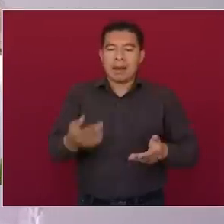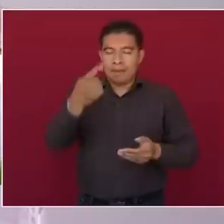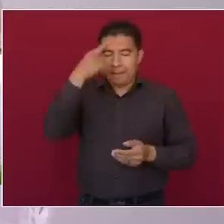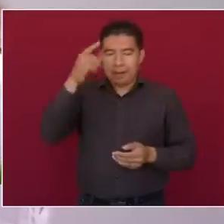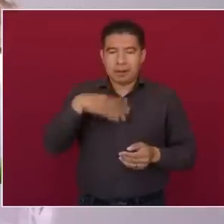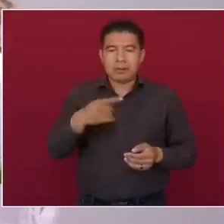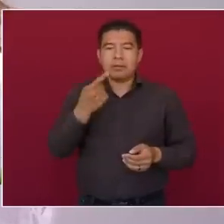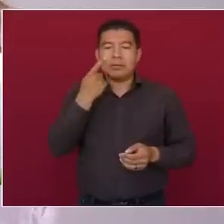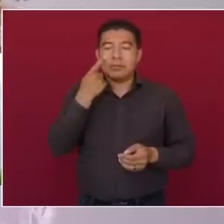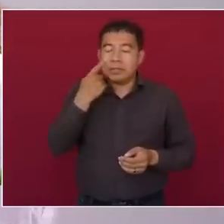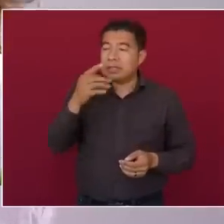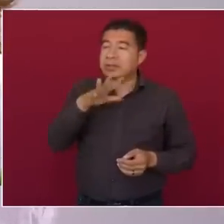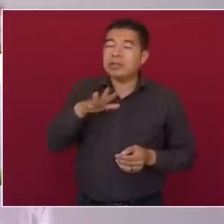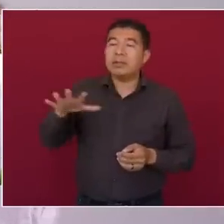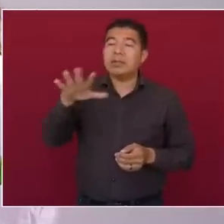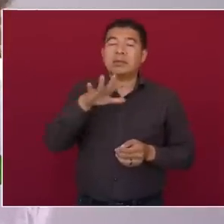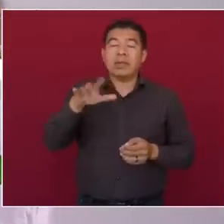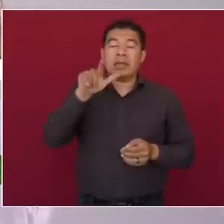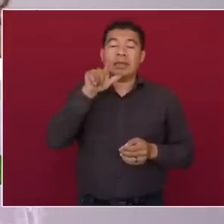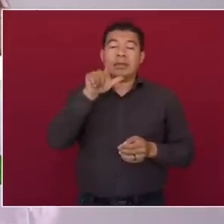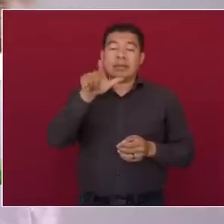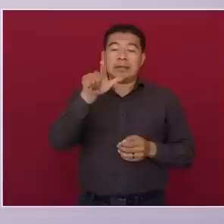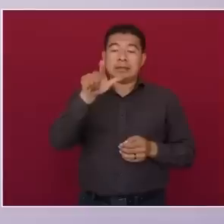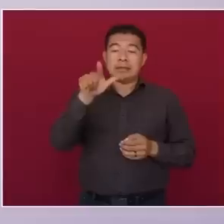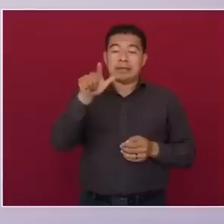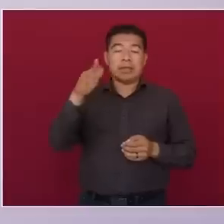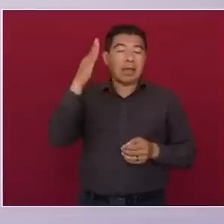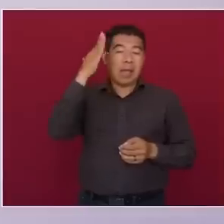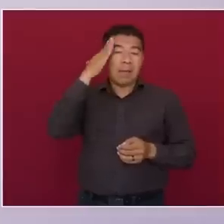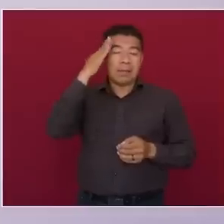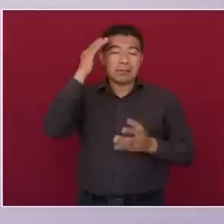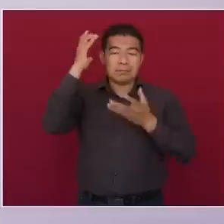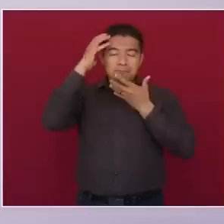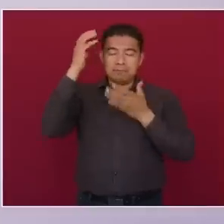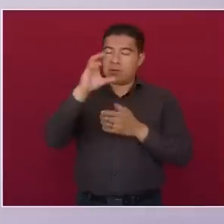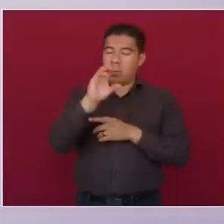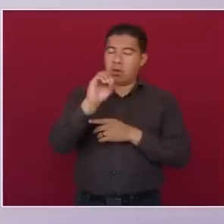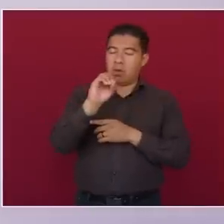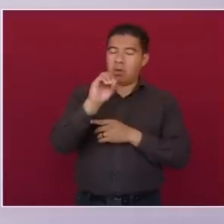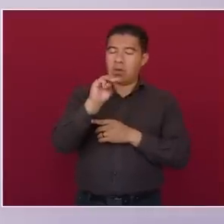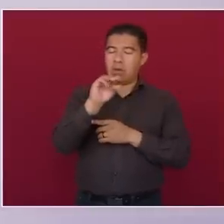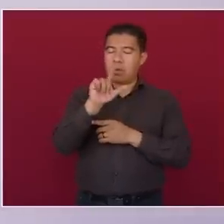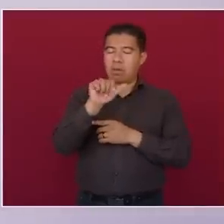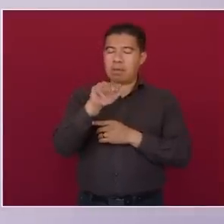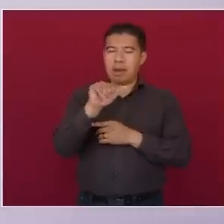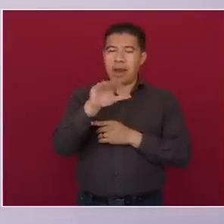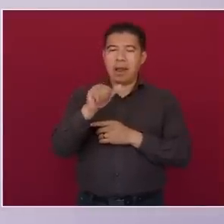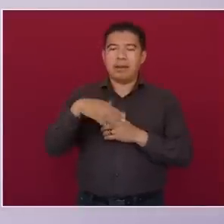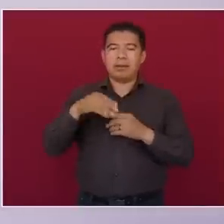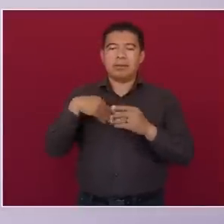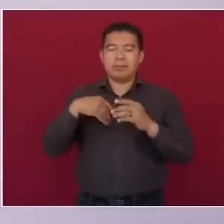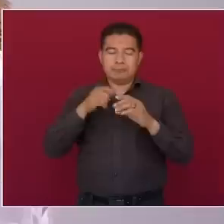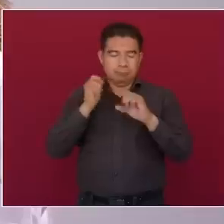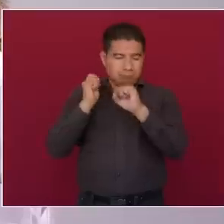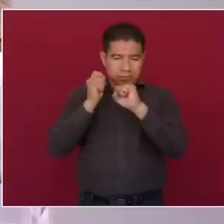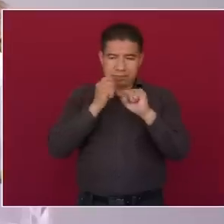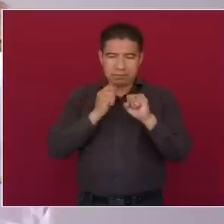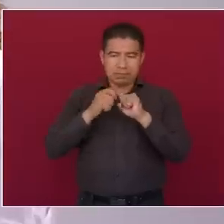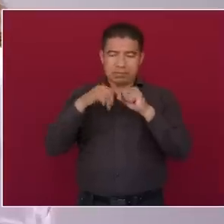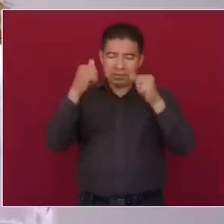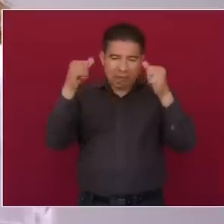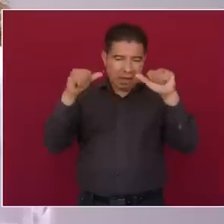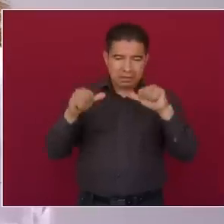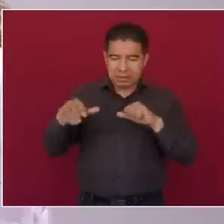en escala de las 17 cabezas olmecas encontradas en México, todas realizadas por artesanos de la